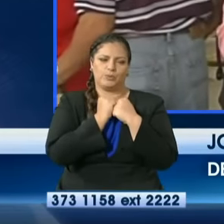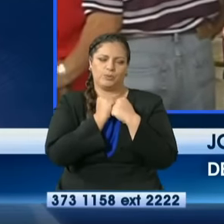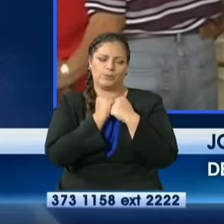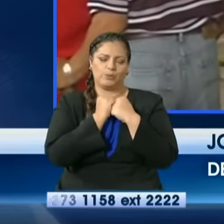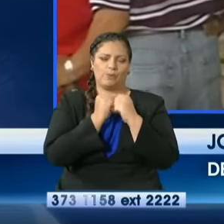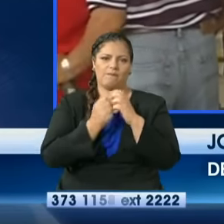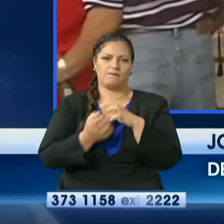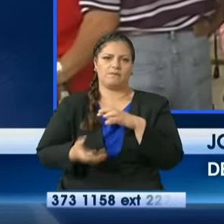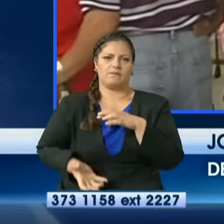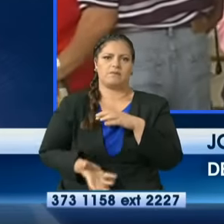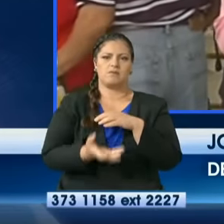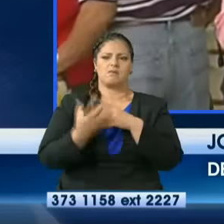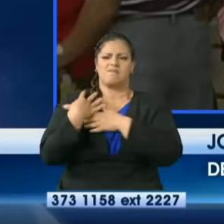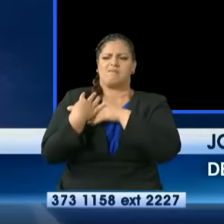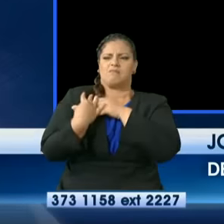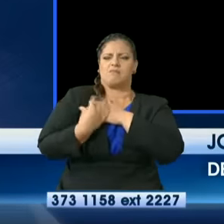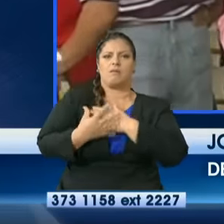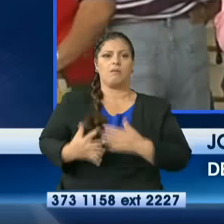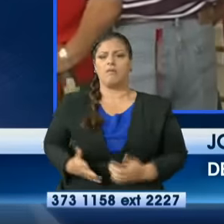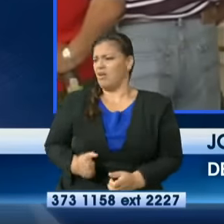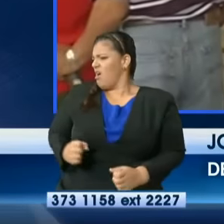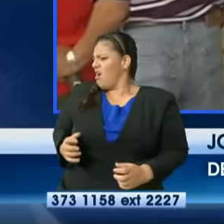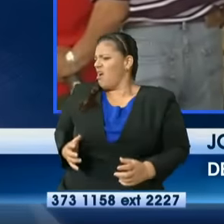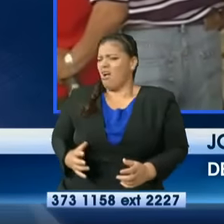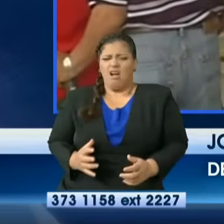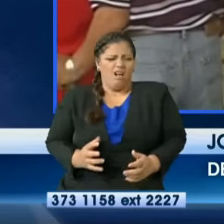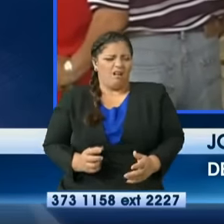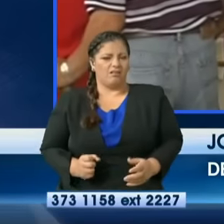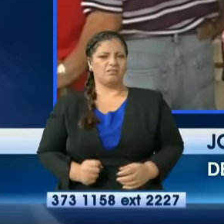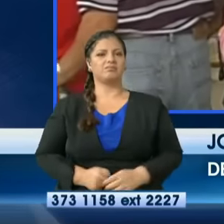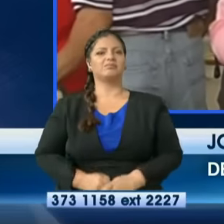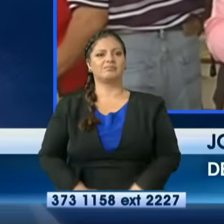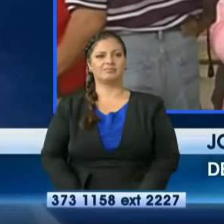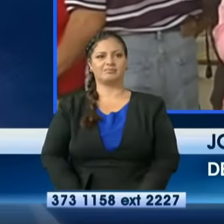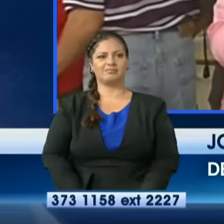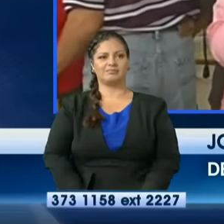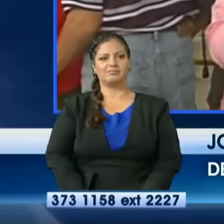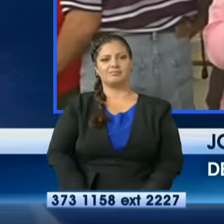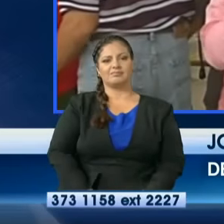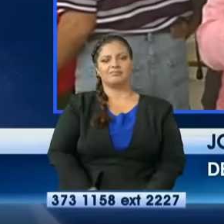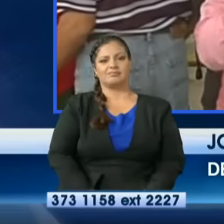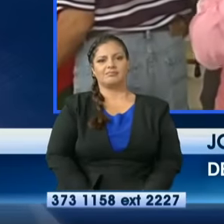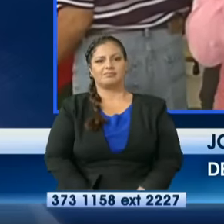quedarnos callados. Le respondo con lo que Martín me preguntó. Claro.